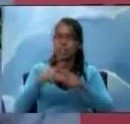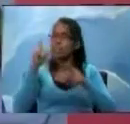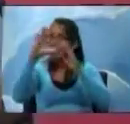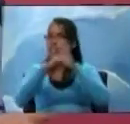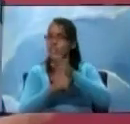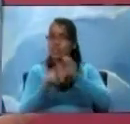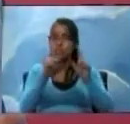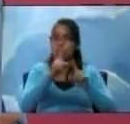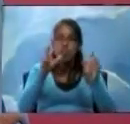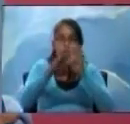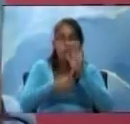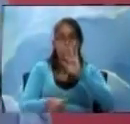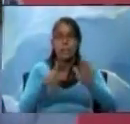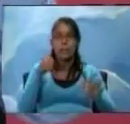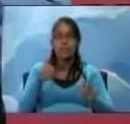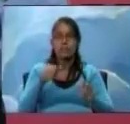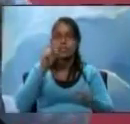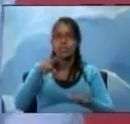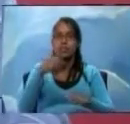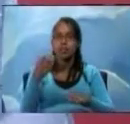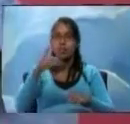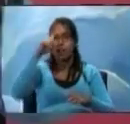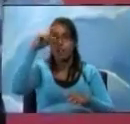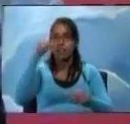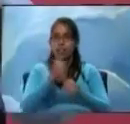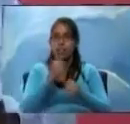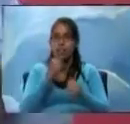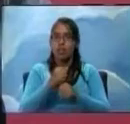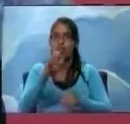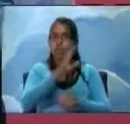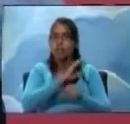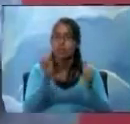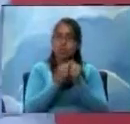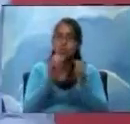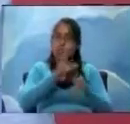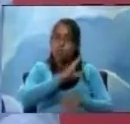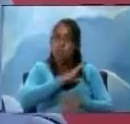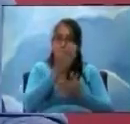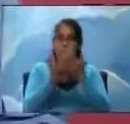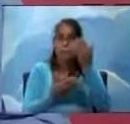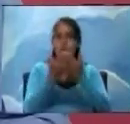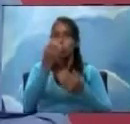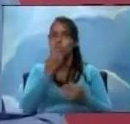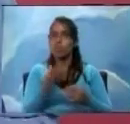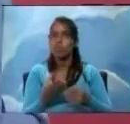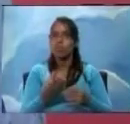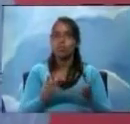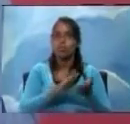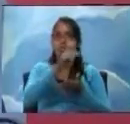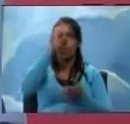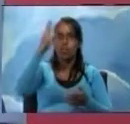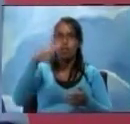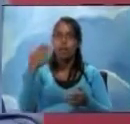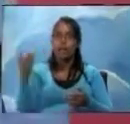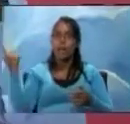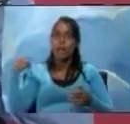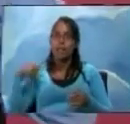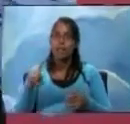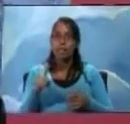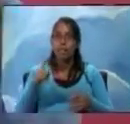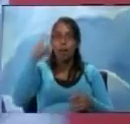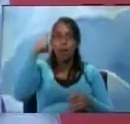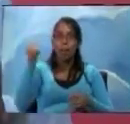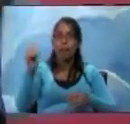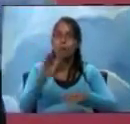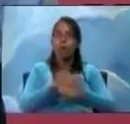hurtaba, dice, ya no hurte más, sino que trabaje con sus propias manos lo bueno, gloria al nombre del Señor, y que tenga